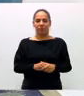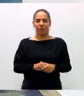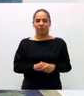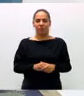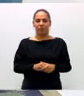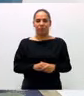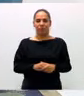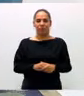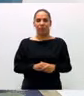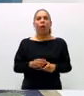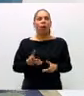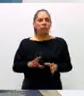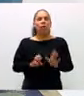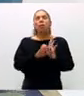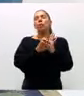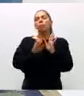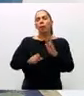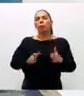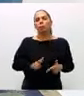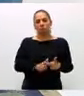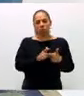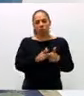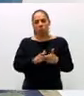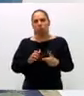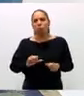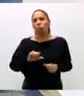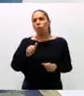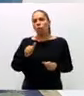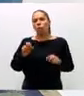cuadradito, pero ustedes piensen en sus propios